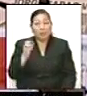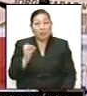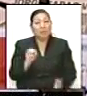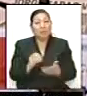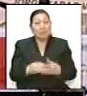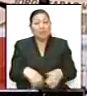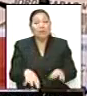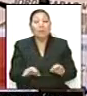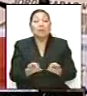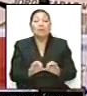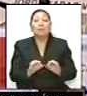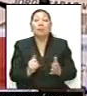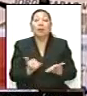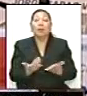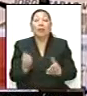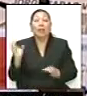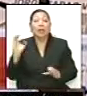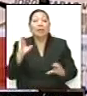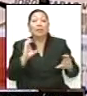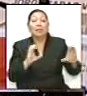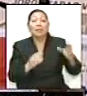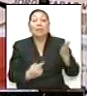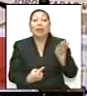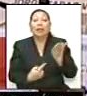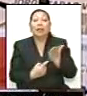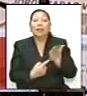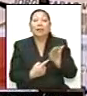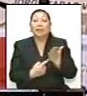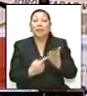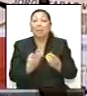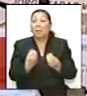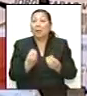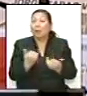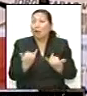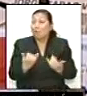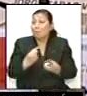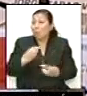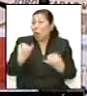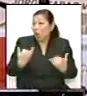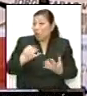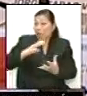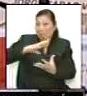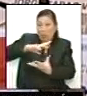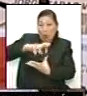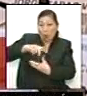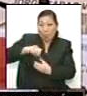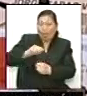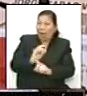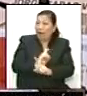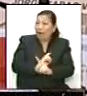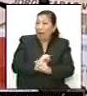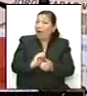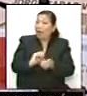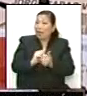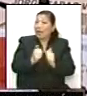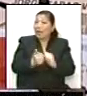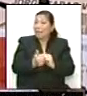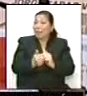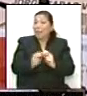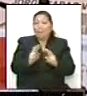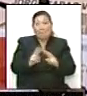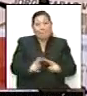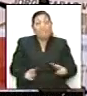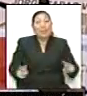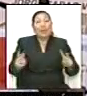la importancia de la ciencia y tecnología porque el mundo está cambiando y necesitamos mayor valor